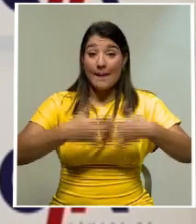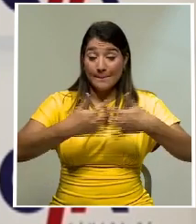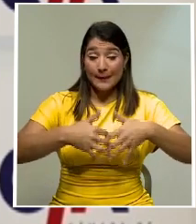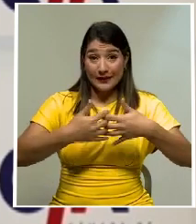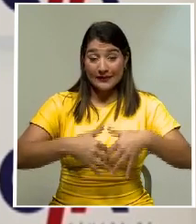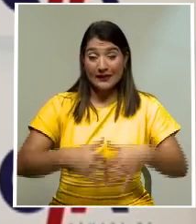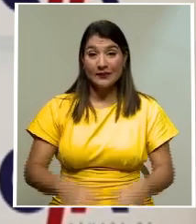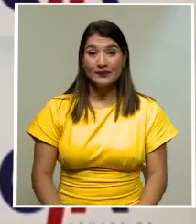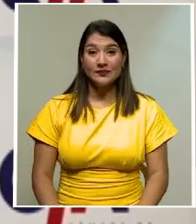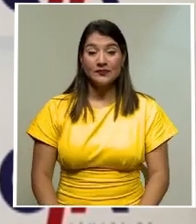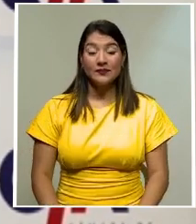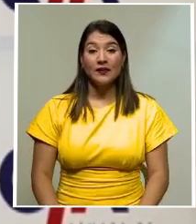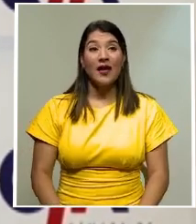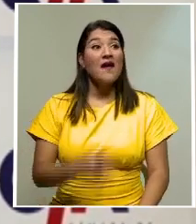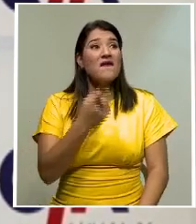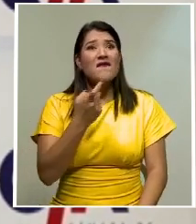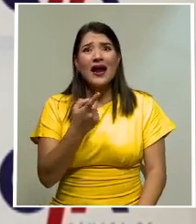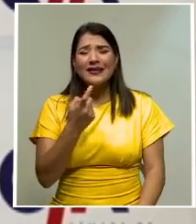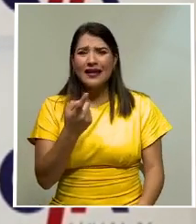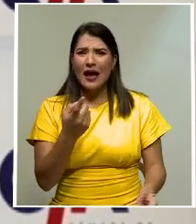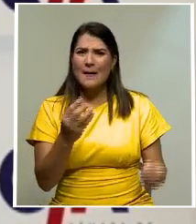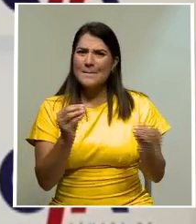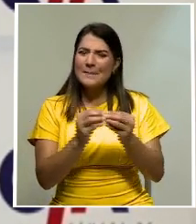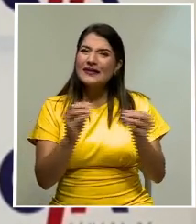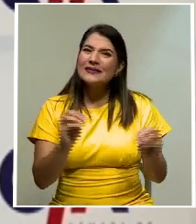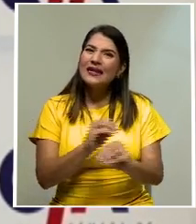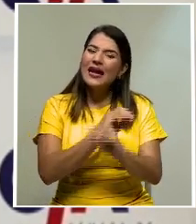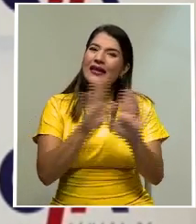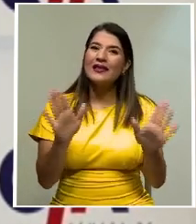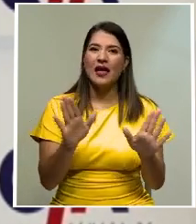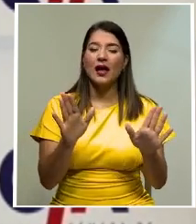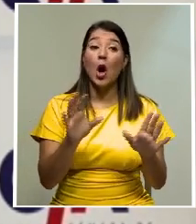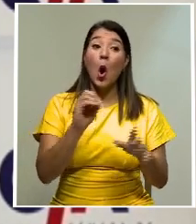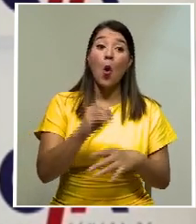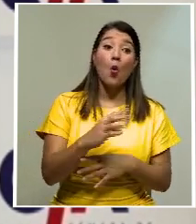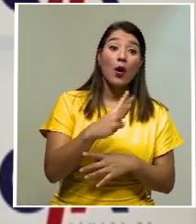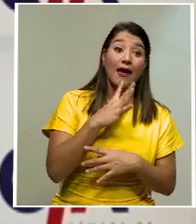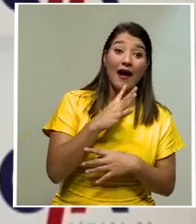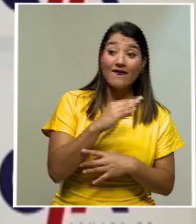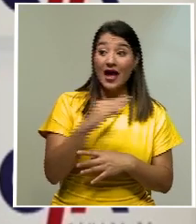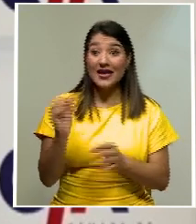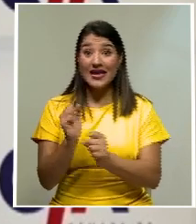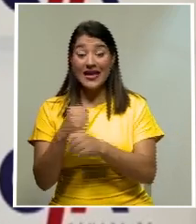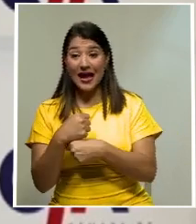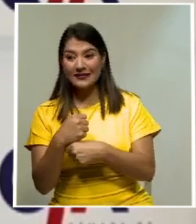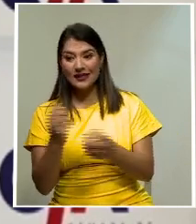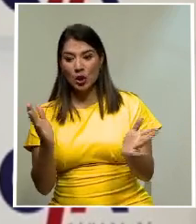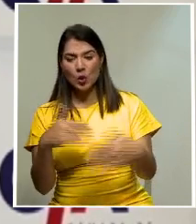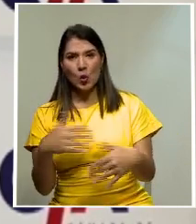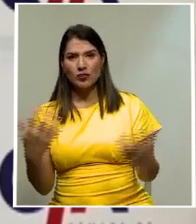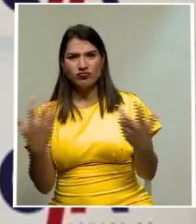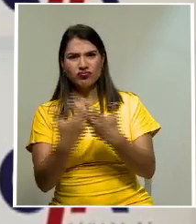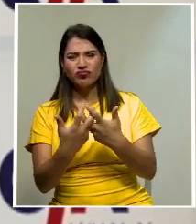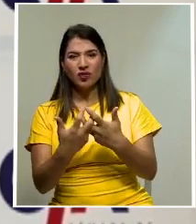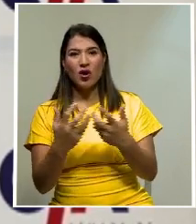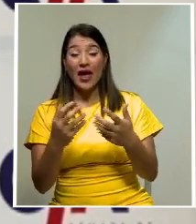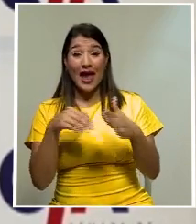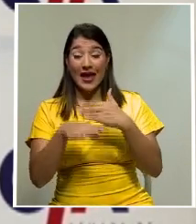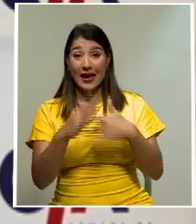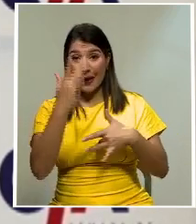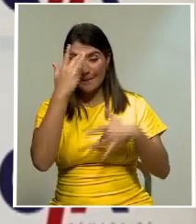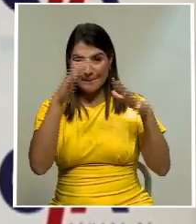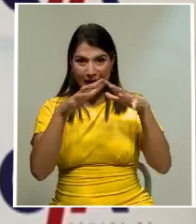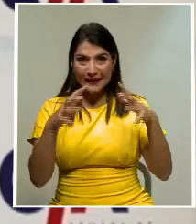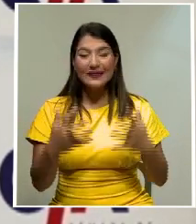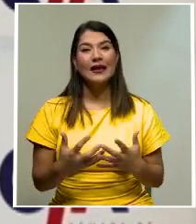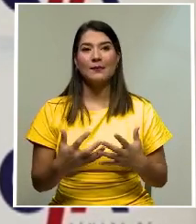definitivo. La falta de claridad o congruencia por parte del gobierno para impulsar, previo a la pandemia, medidas adicionales